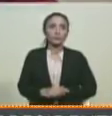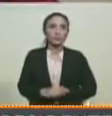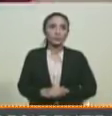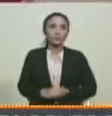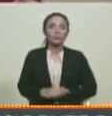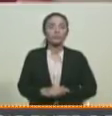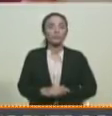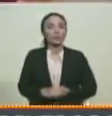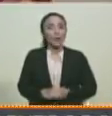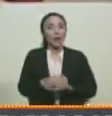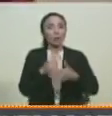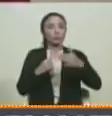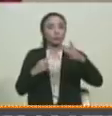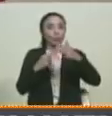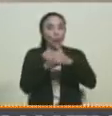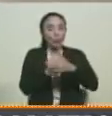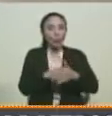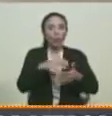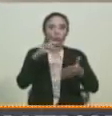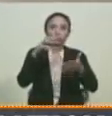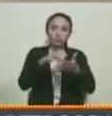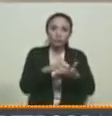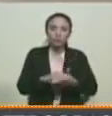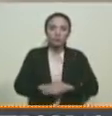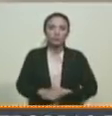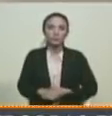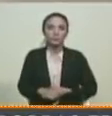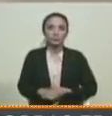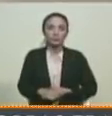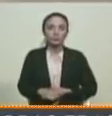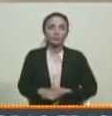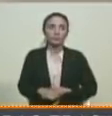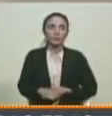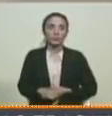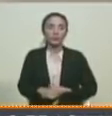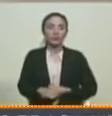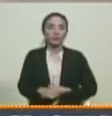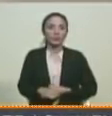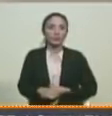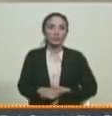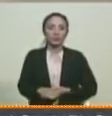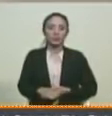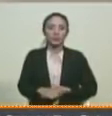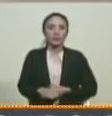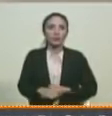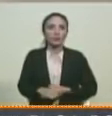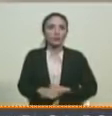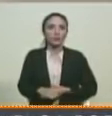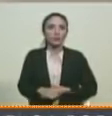desmantelando núcleos golpistas articulados por los sectores más extremistas de la oposición.